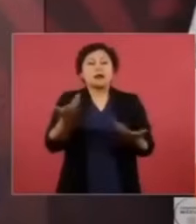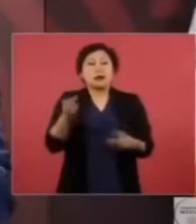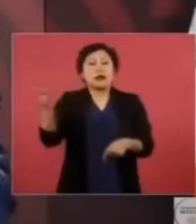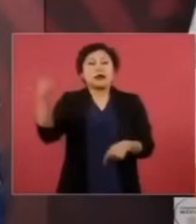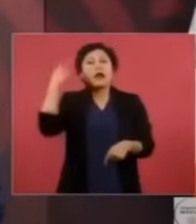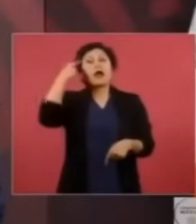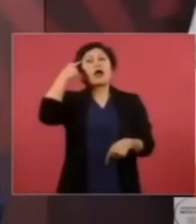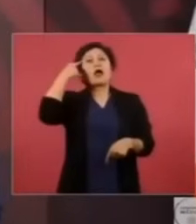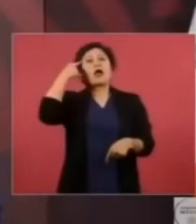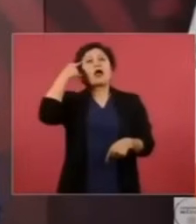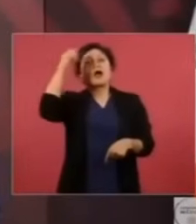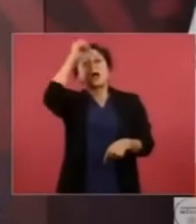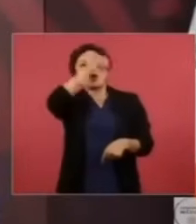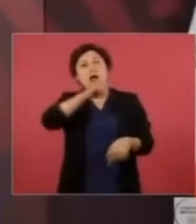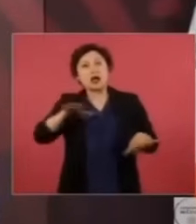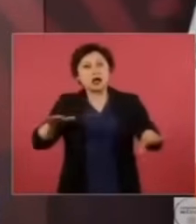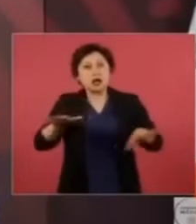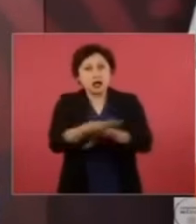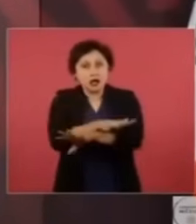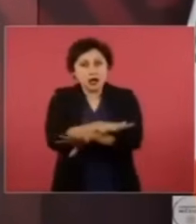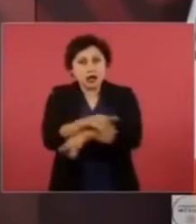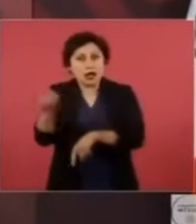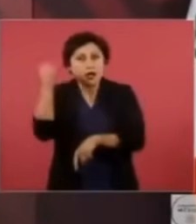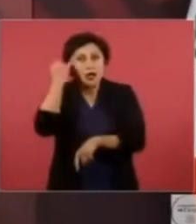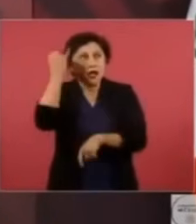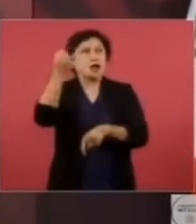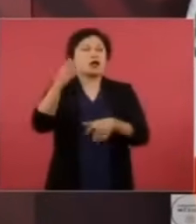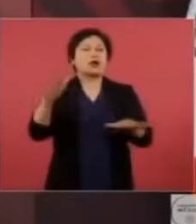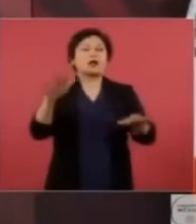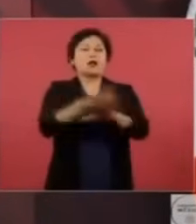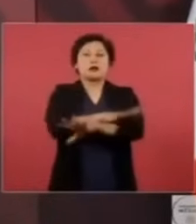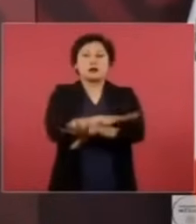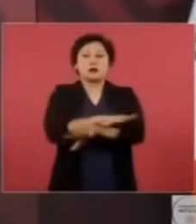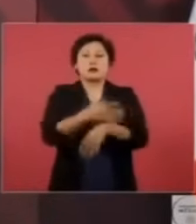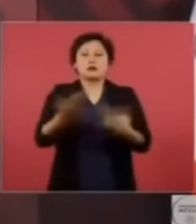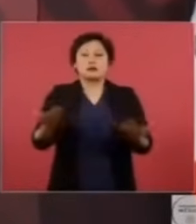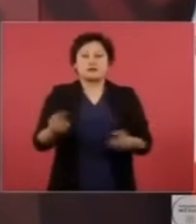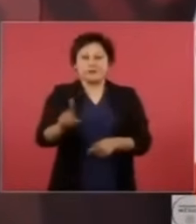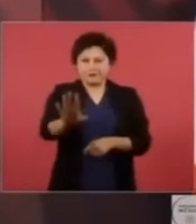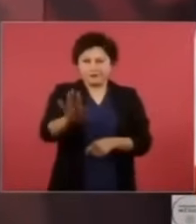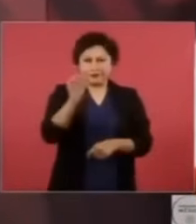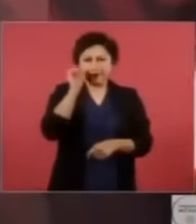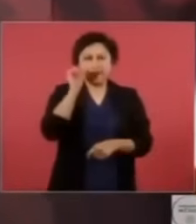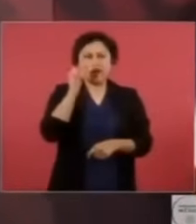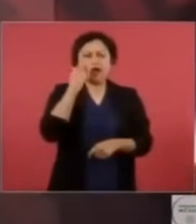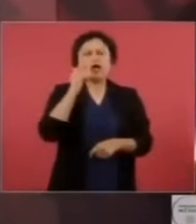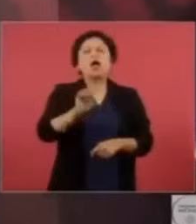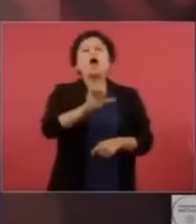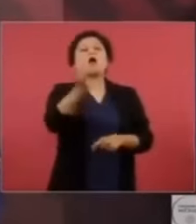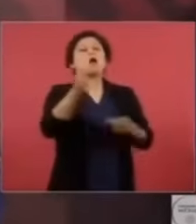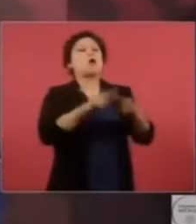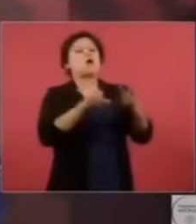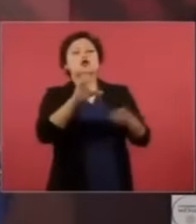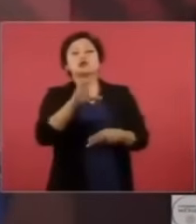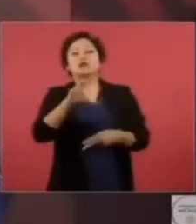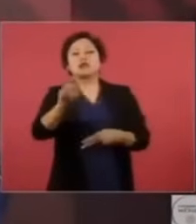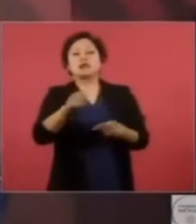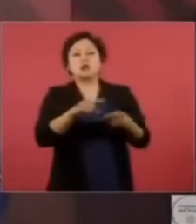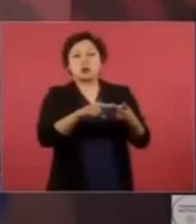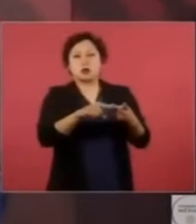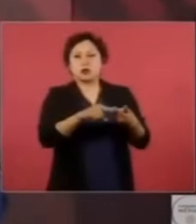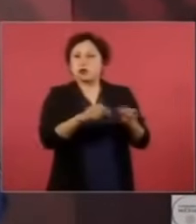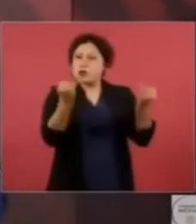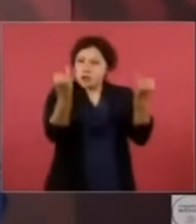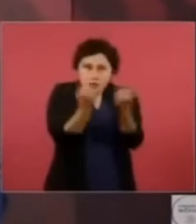debe de decir como como la botarga G no lo mismo aquí la situación es que